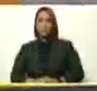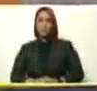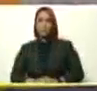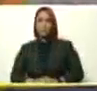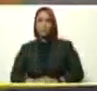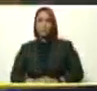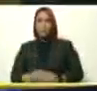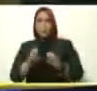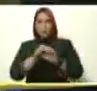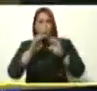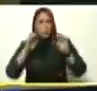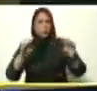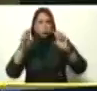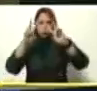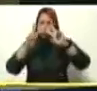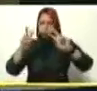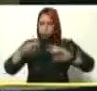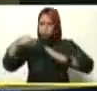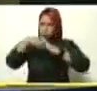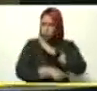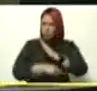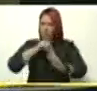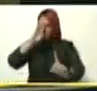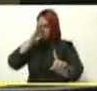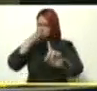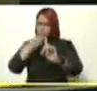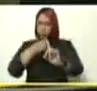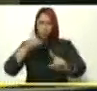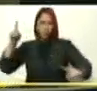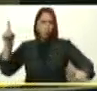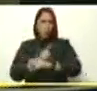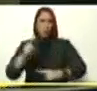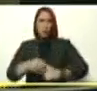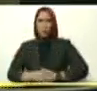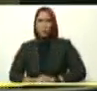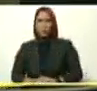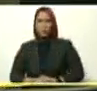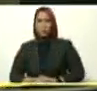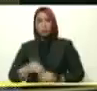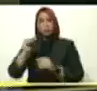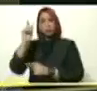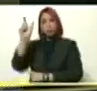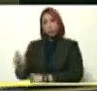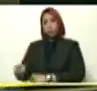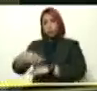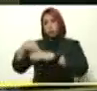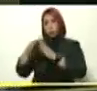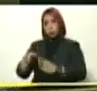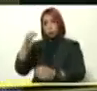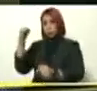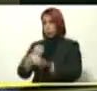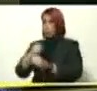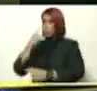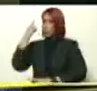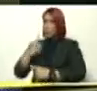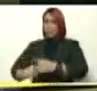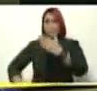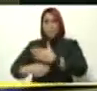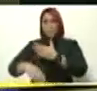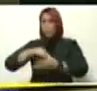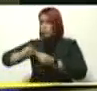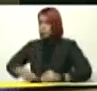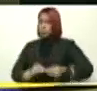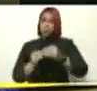En educación hay que entrarle inmediatamente, general Paredes, ministro de Obras, a la recuperación de